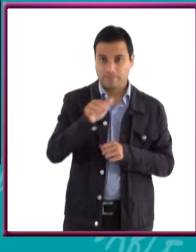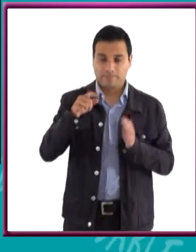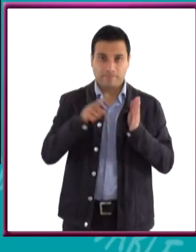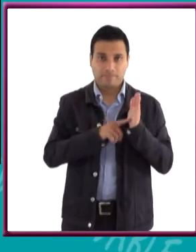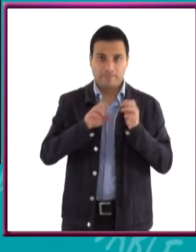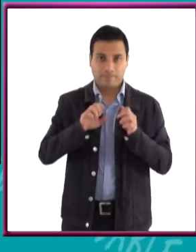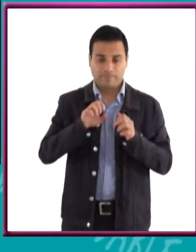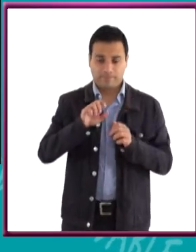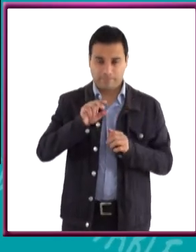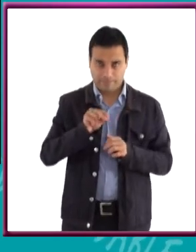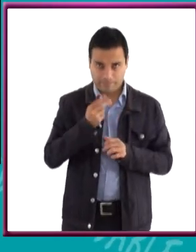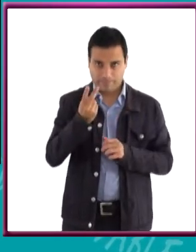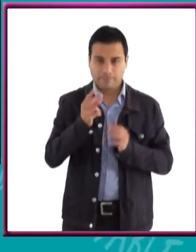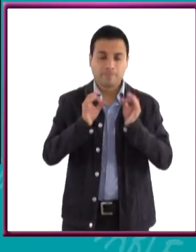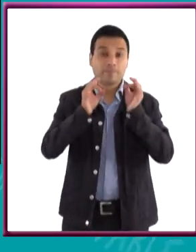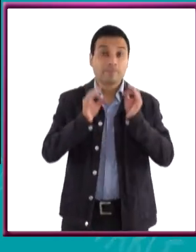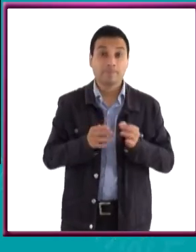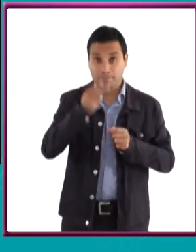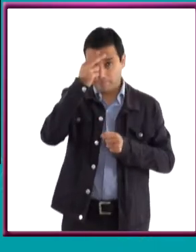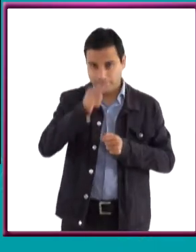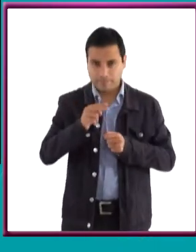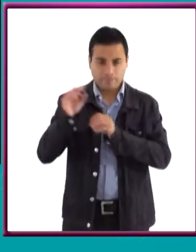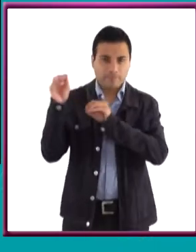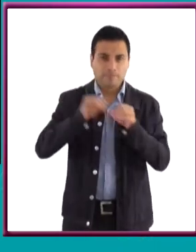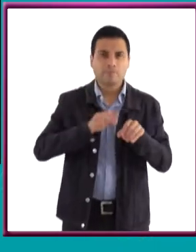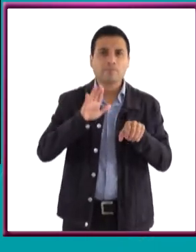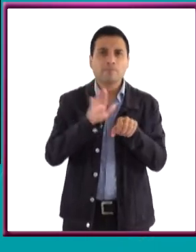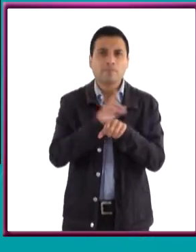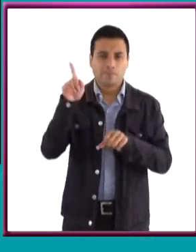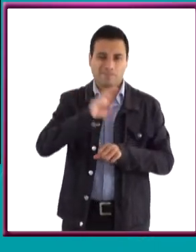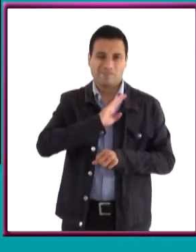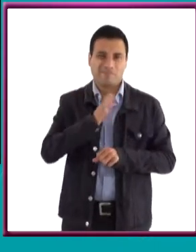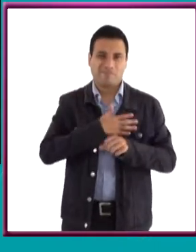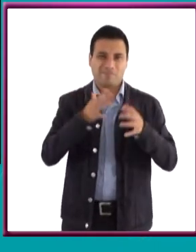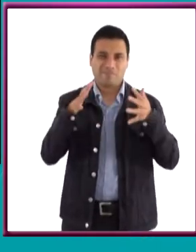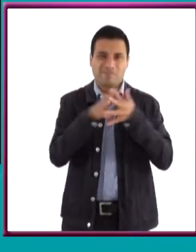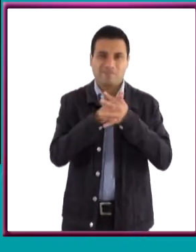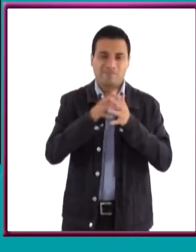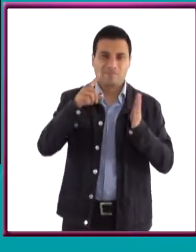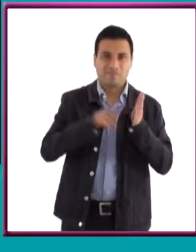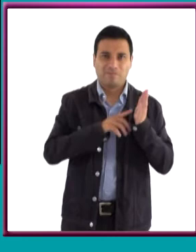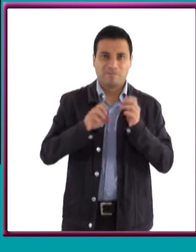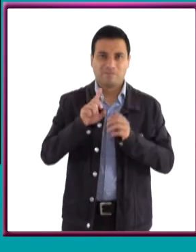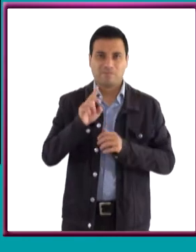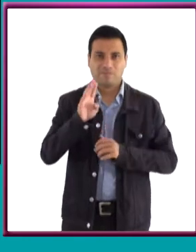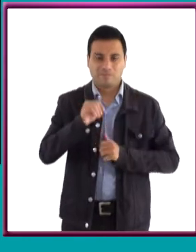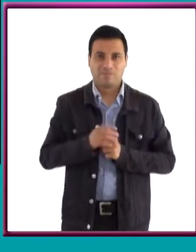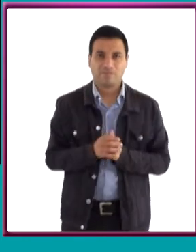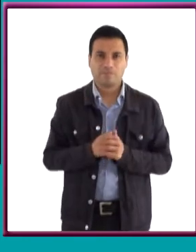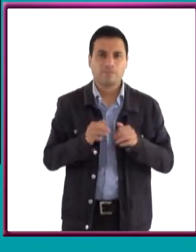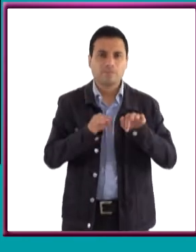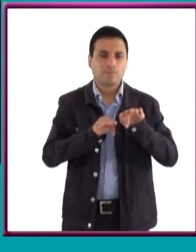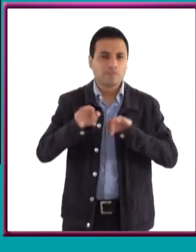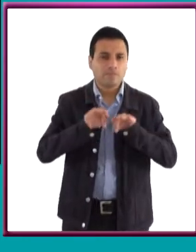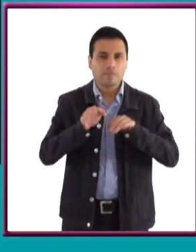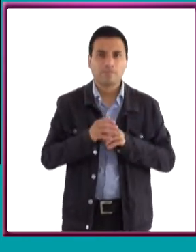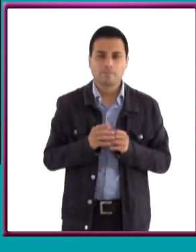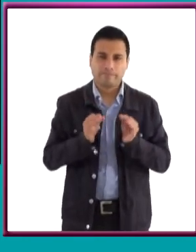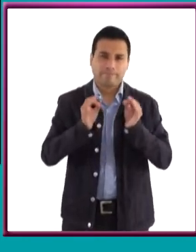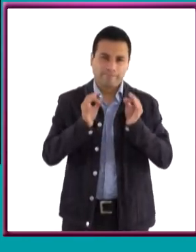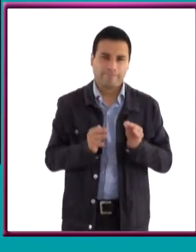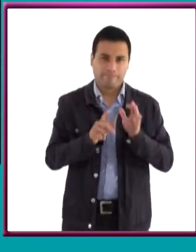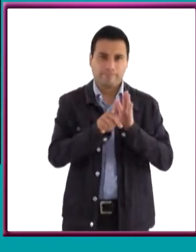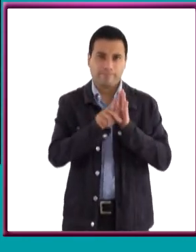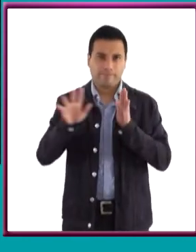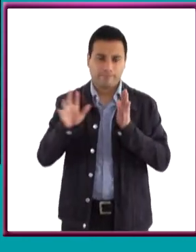a 1982. Llegó a México exiliado de la Guerra Civil Española en 1939 y trabajó como reportero